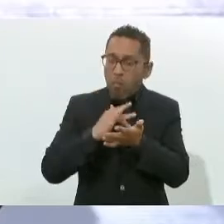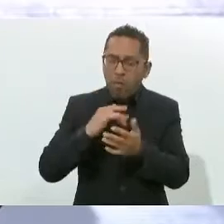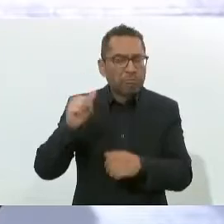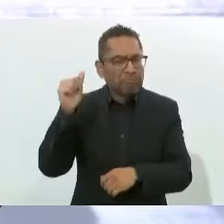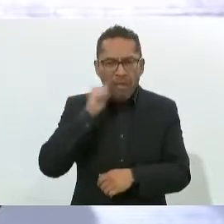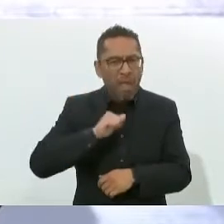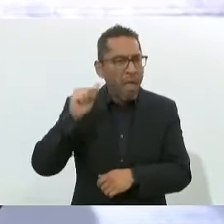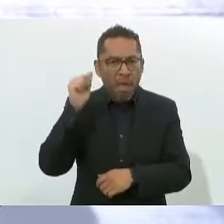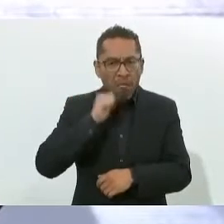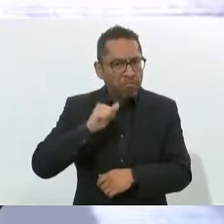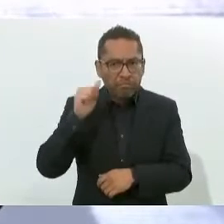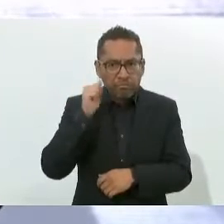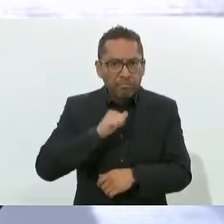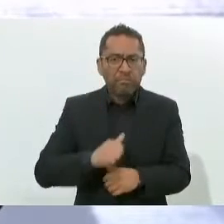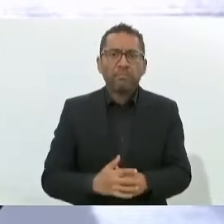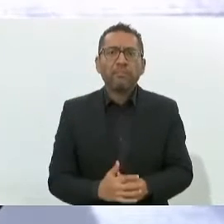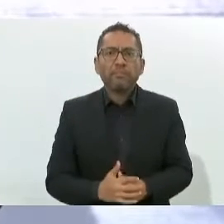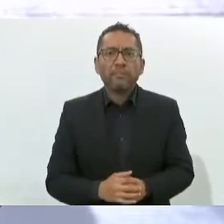siempre, en